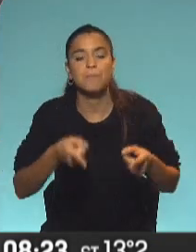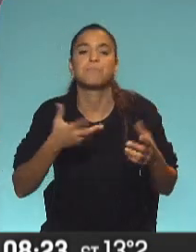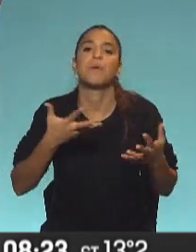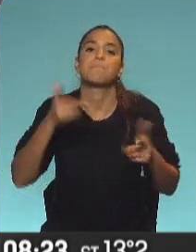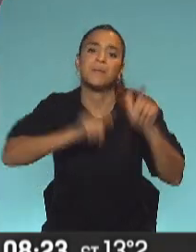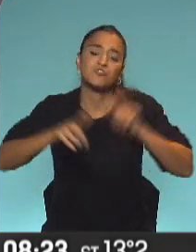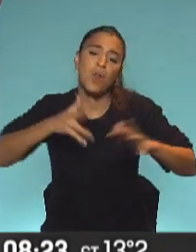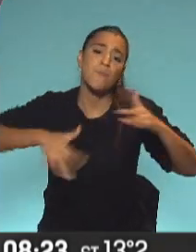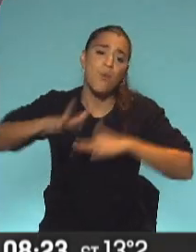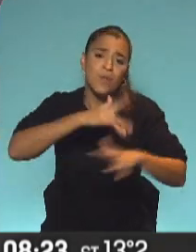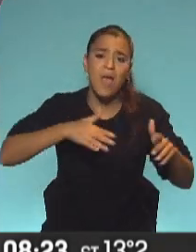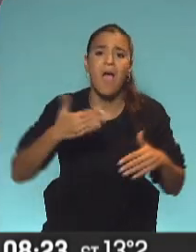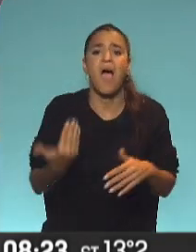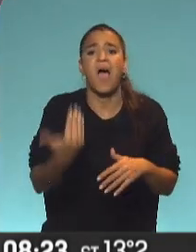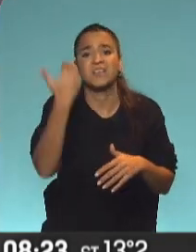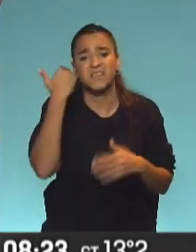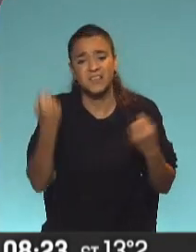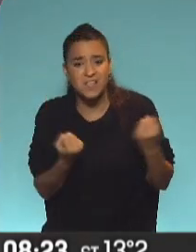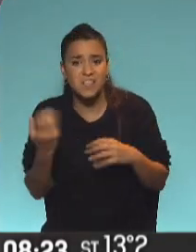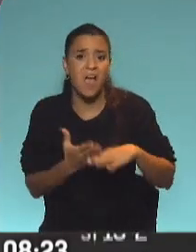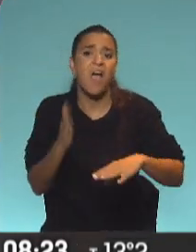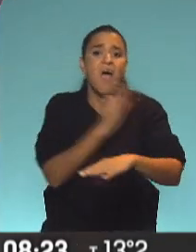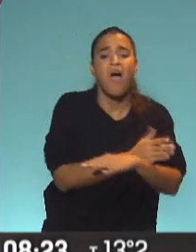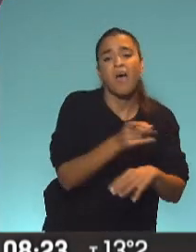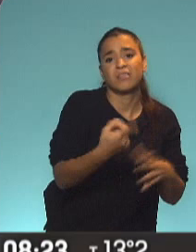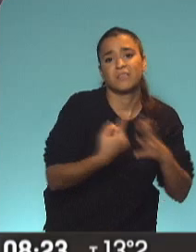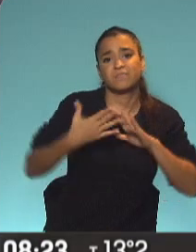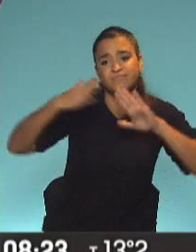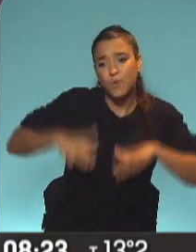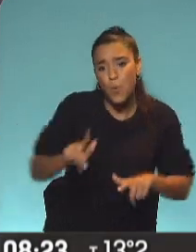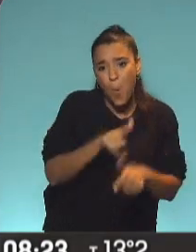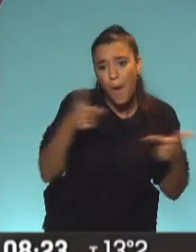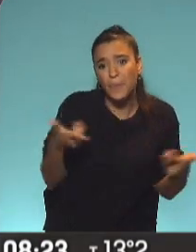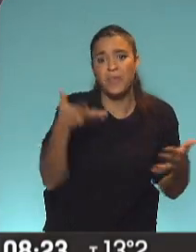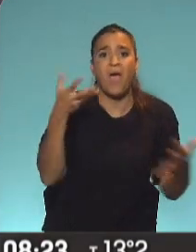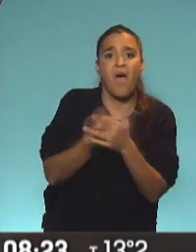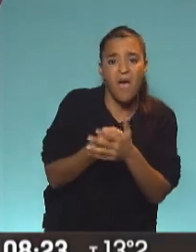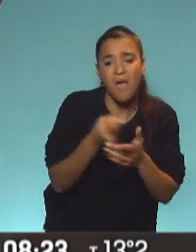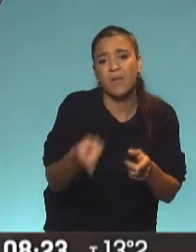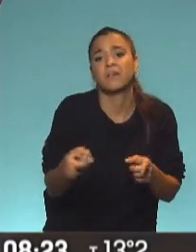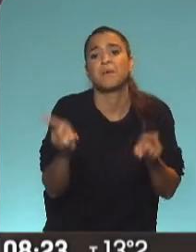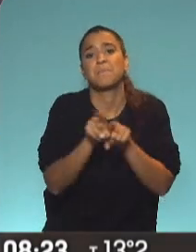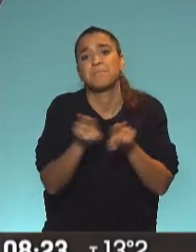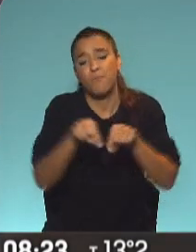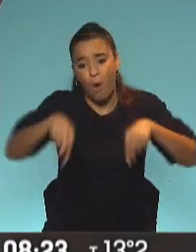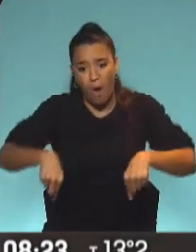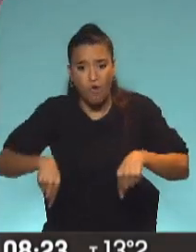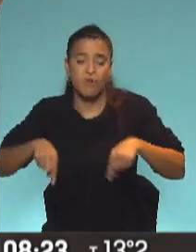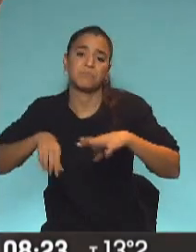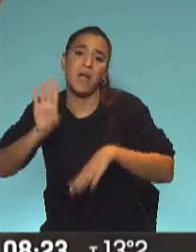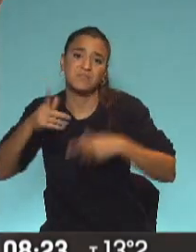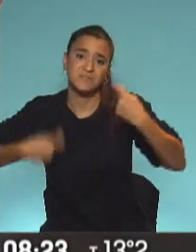de la gente. Los accidentes de tránsito que durante el aislamiento estricto obviamente no estaban ocurriendo, no en la misma medida que ahora con